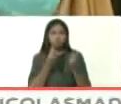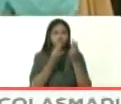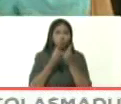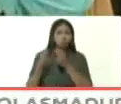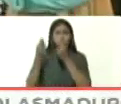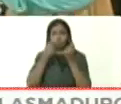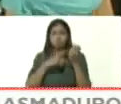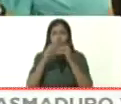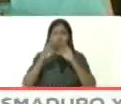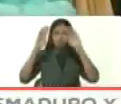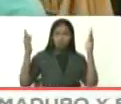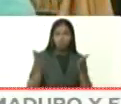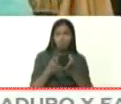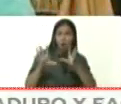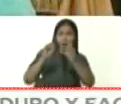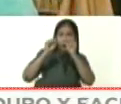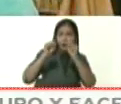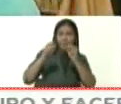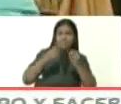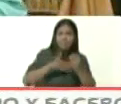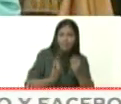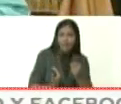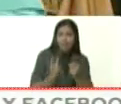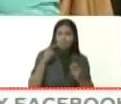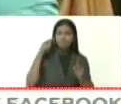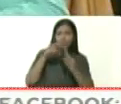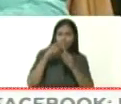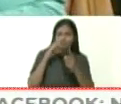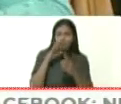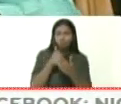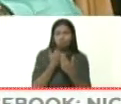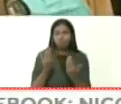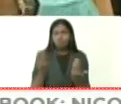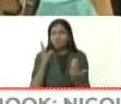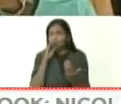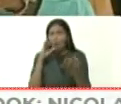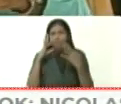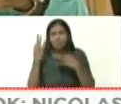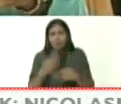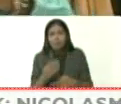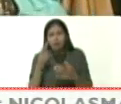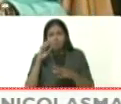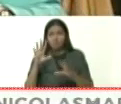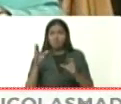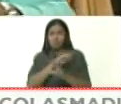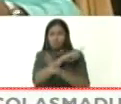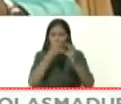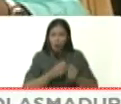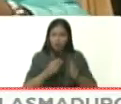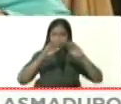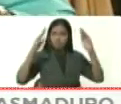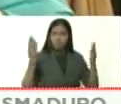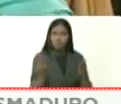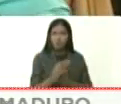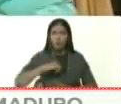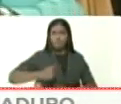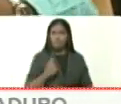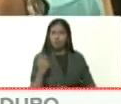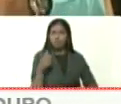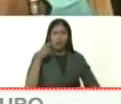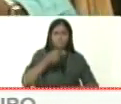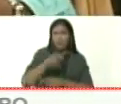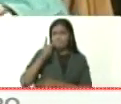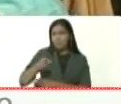poder mundial. Tienen una visión fuera de la realidad de que ellos son el poder del mundo, el policía del mundo,